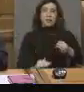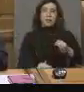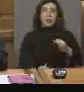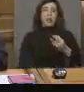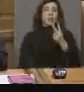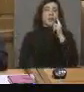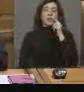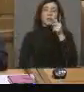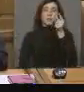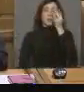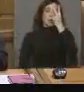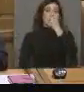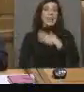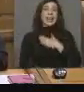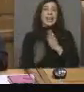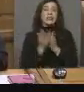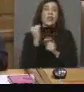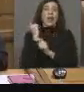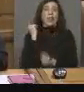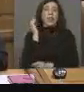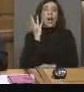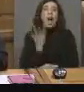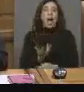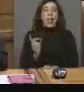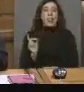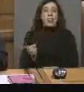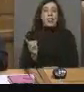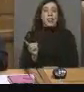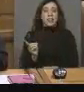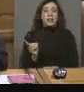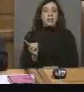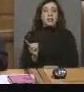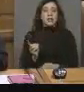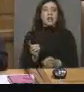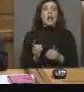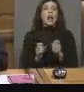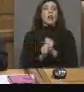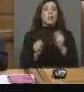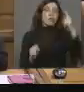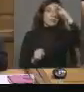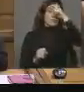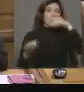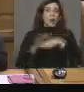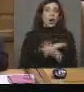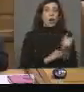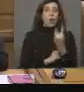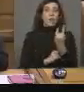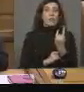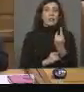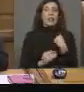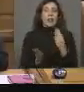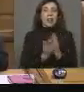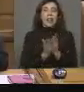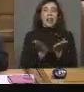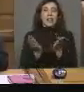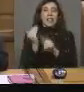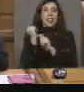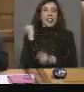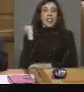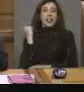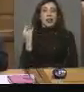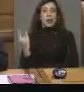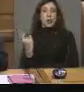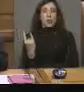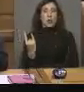tiene vista y que quiere estudiar leyes y tiene la incapacidad de la universidad de ser recibida como alumna de leyes en la